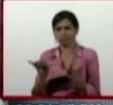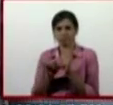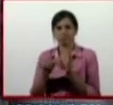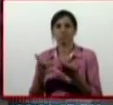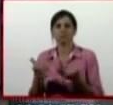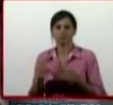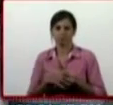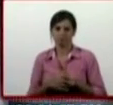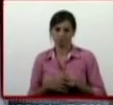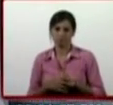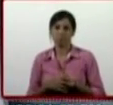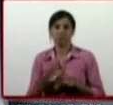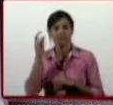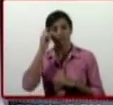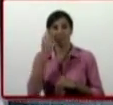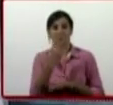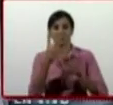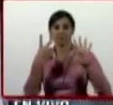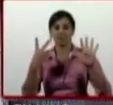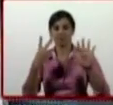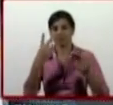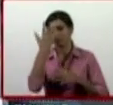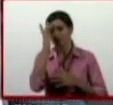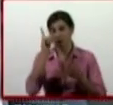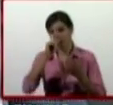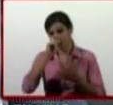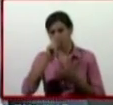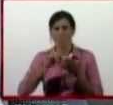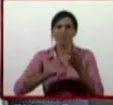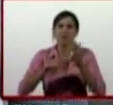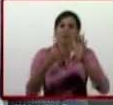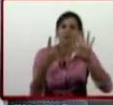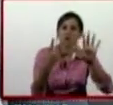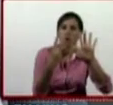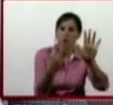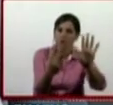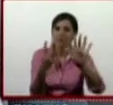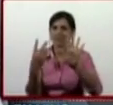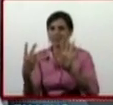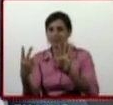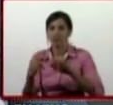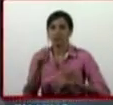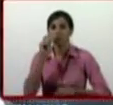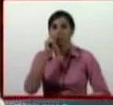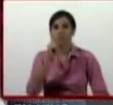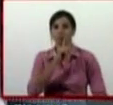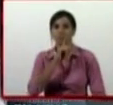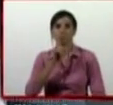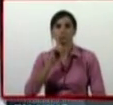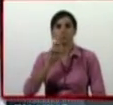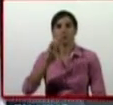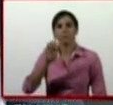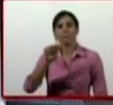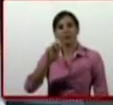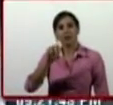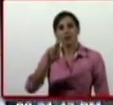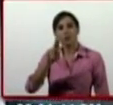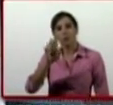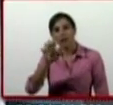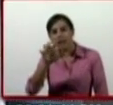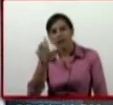el 27 de febrero del año 87 se estaba recordando, Manuel Vera, honor y